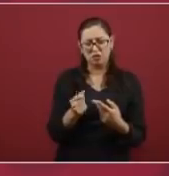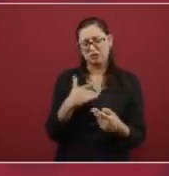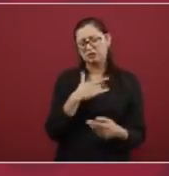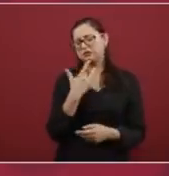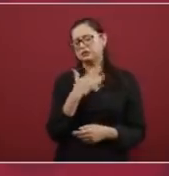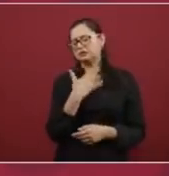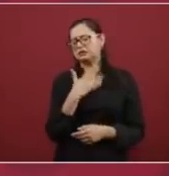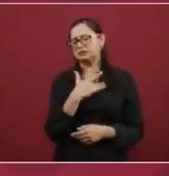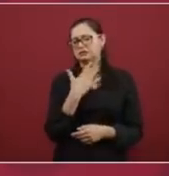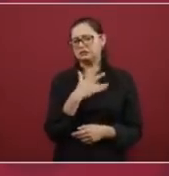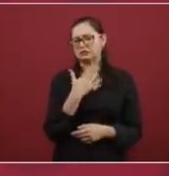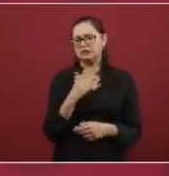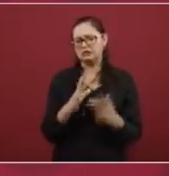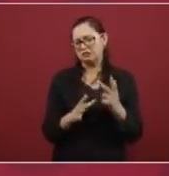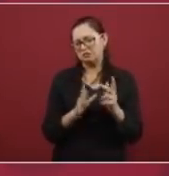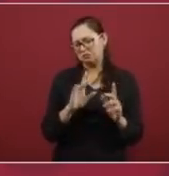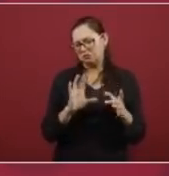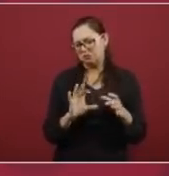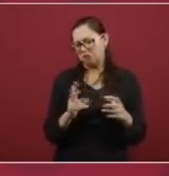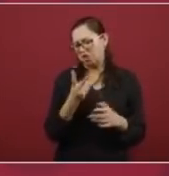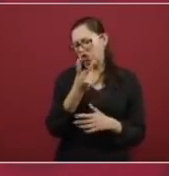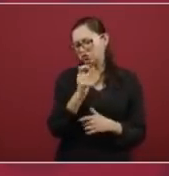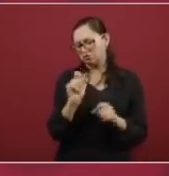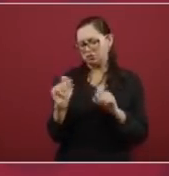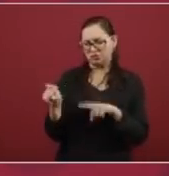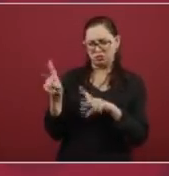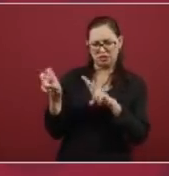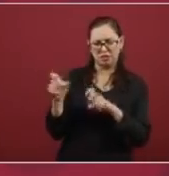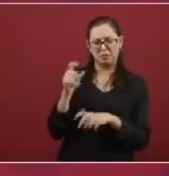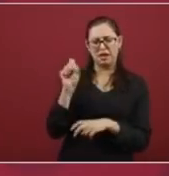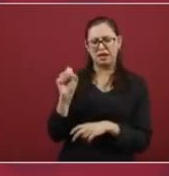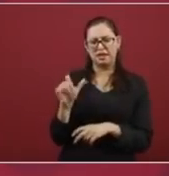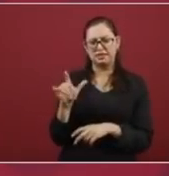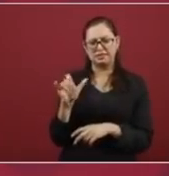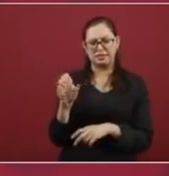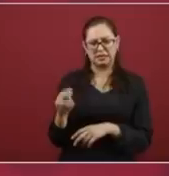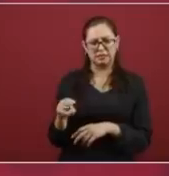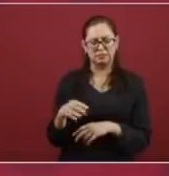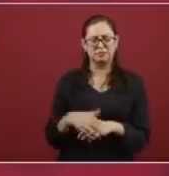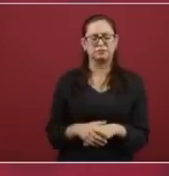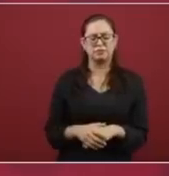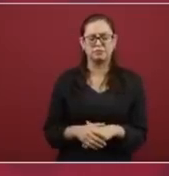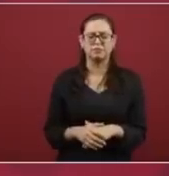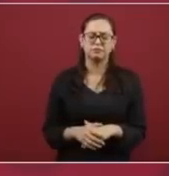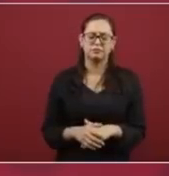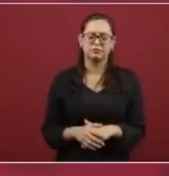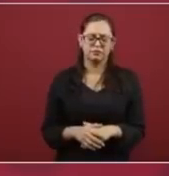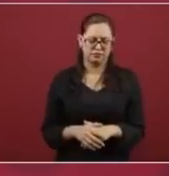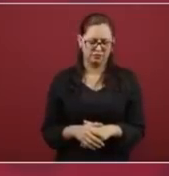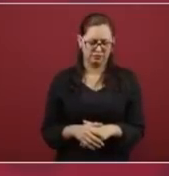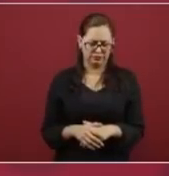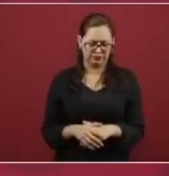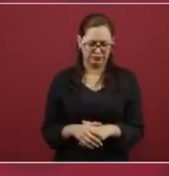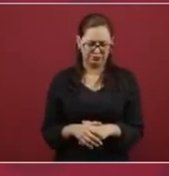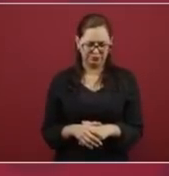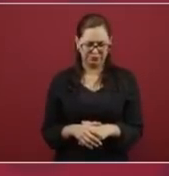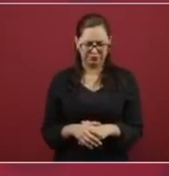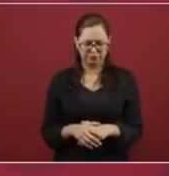en este sexenio, apoyando al país. En las pláticas que hemos tenido con el